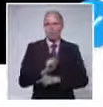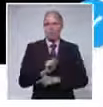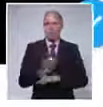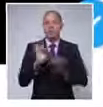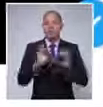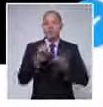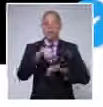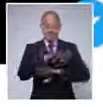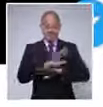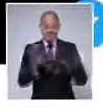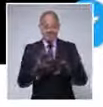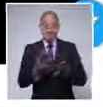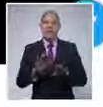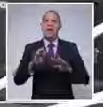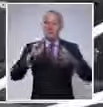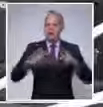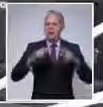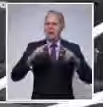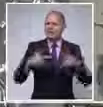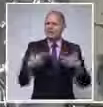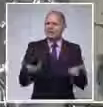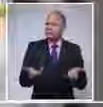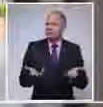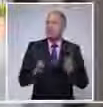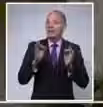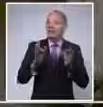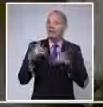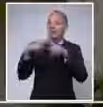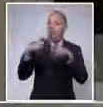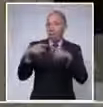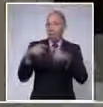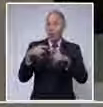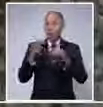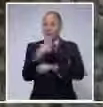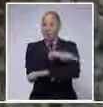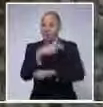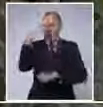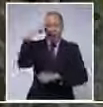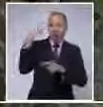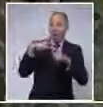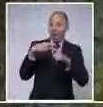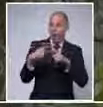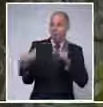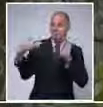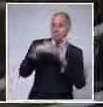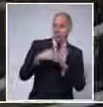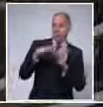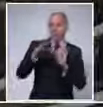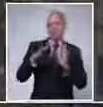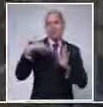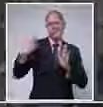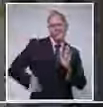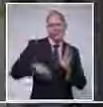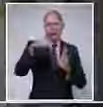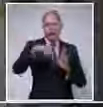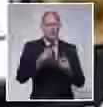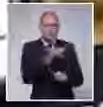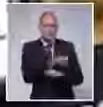Cancillería cubana ha reiterado que no permitirá la utilización de su territorio para realizar, planificar,